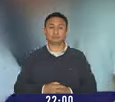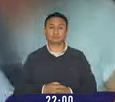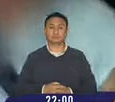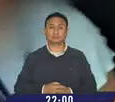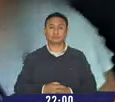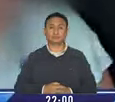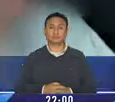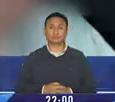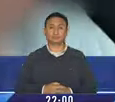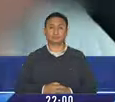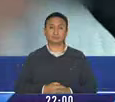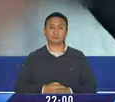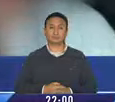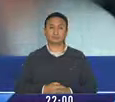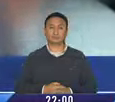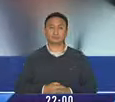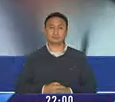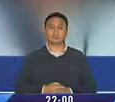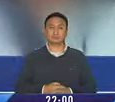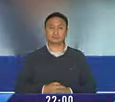no!